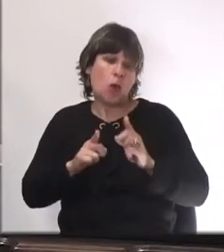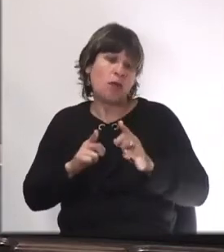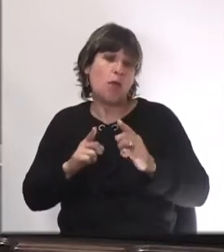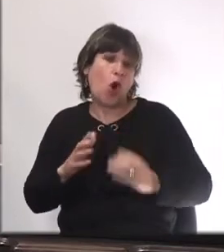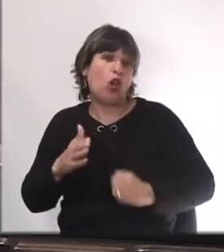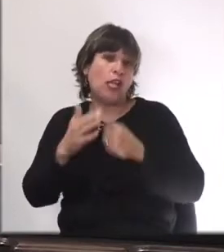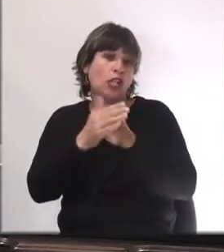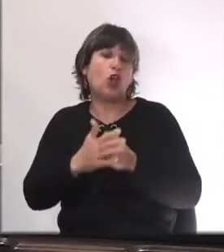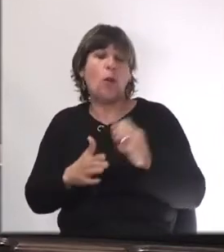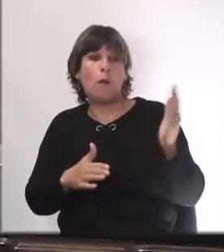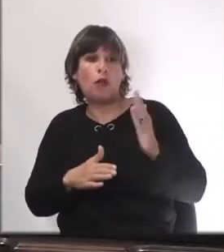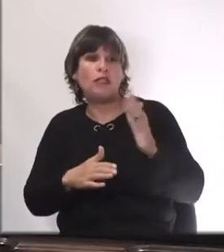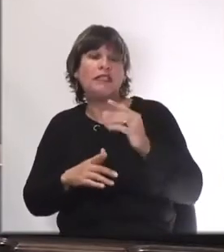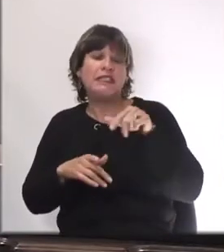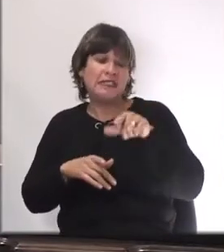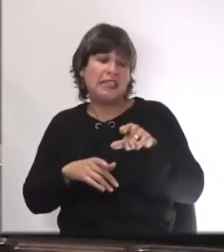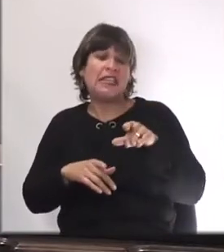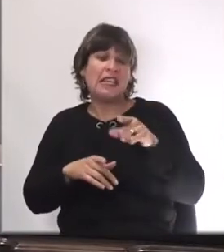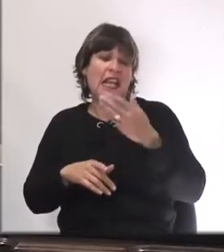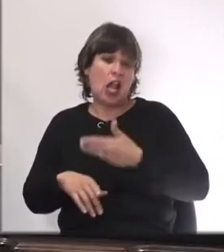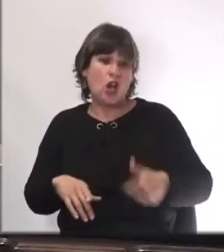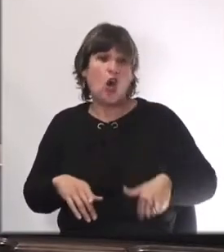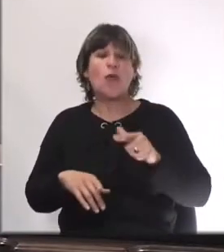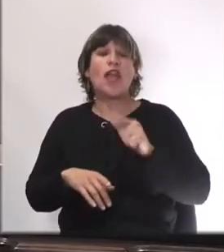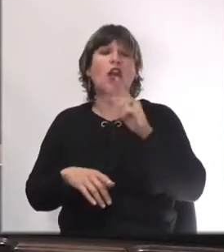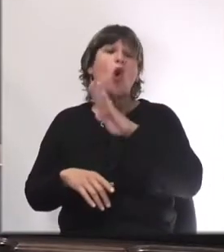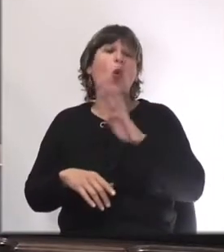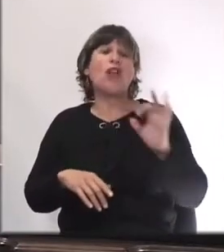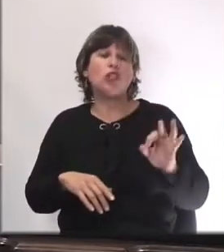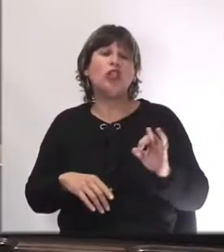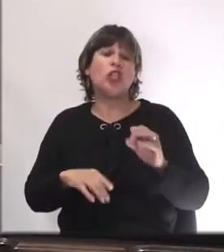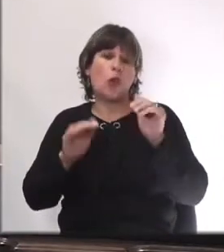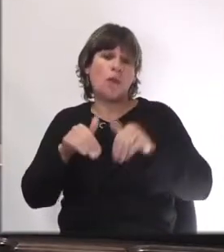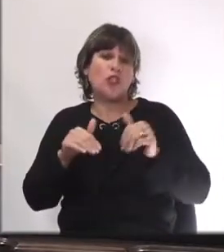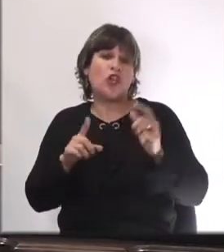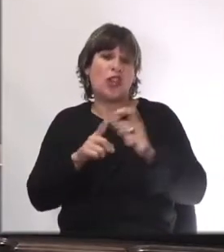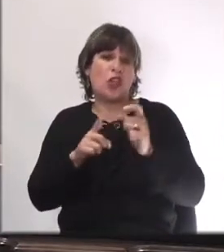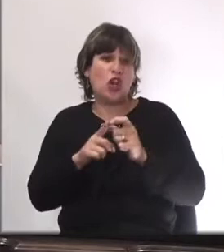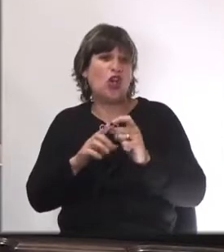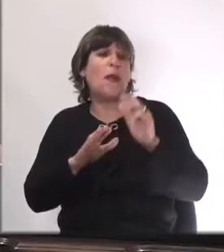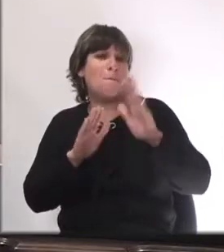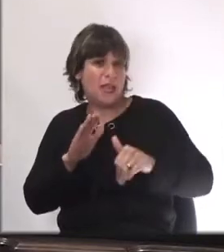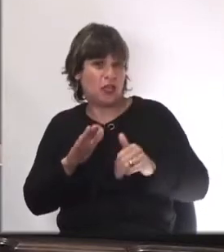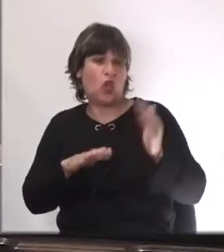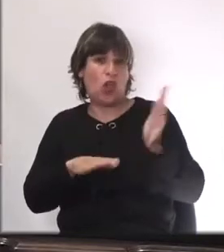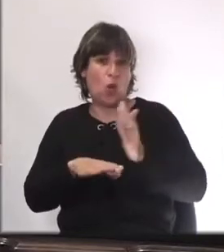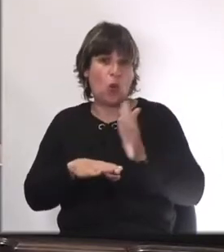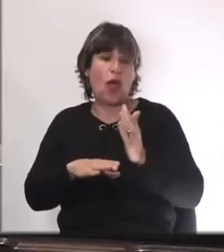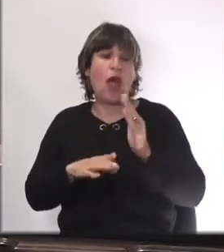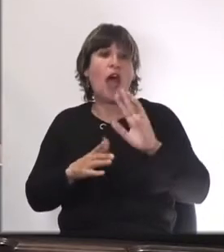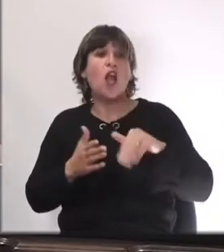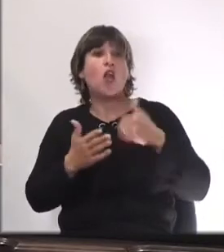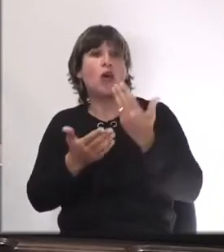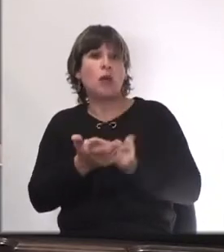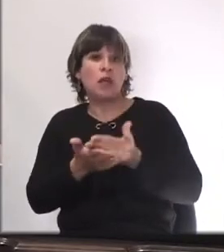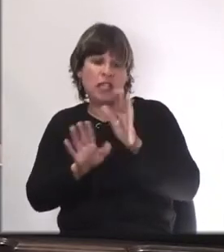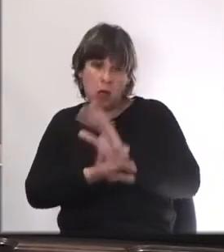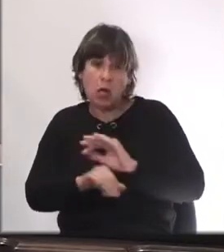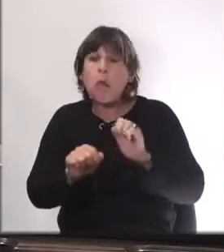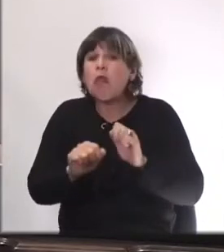gobierno se endeudó en 400 millones de dólares menos de lo que planteaba que podía